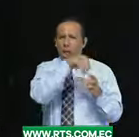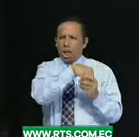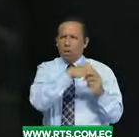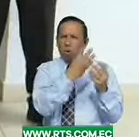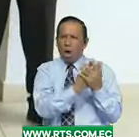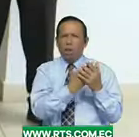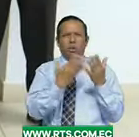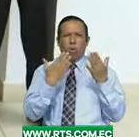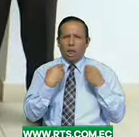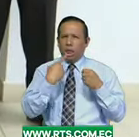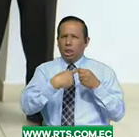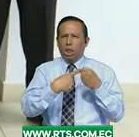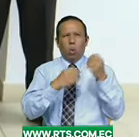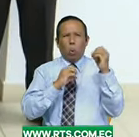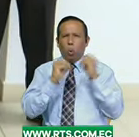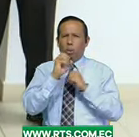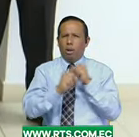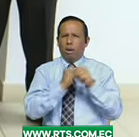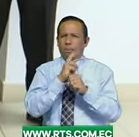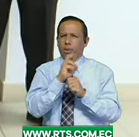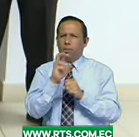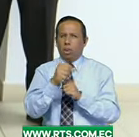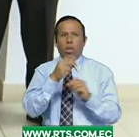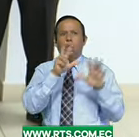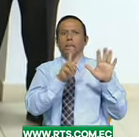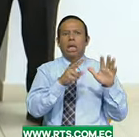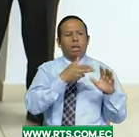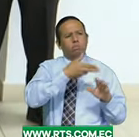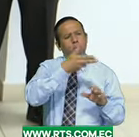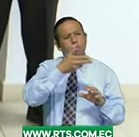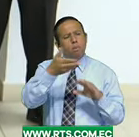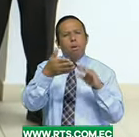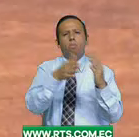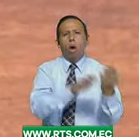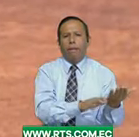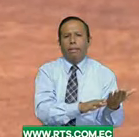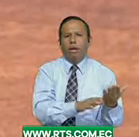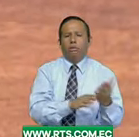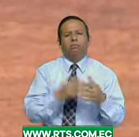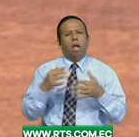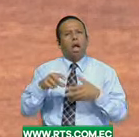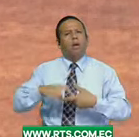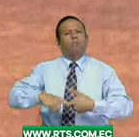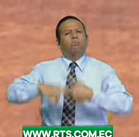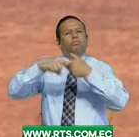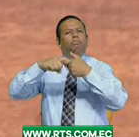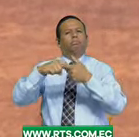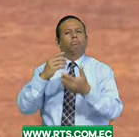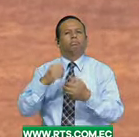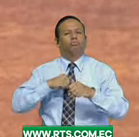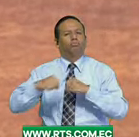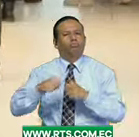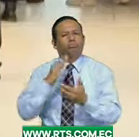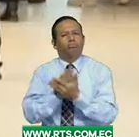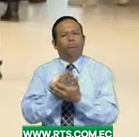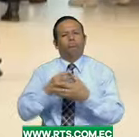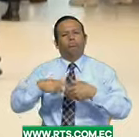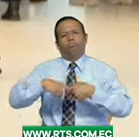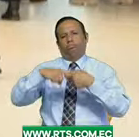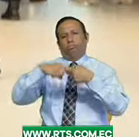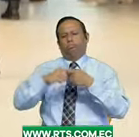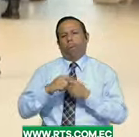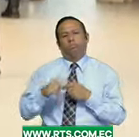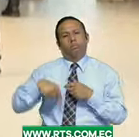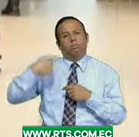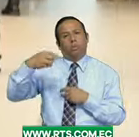Guayaquil en octubre de 2023. La diligencia fue suspendida. Se espera su reinstalación este miércoles. Las